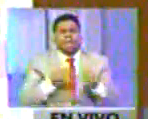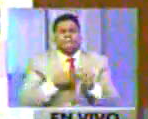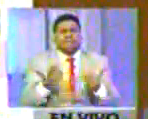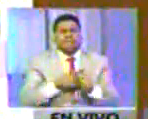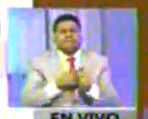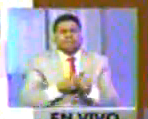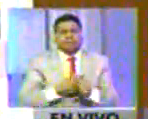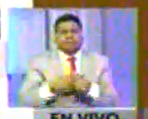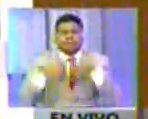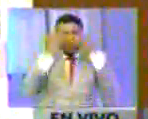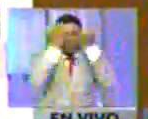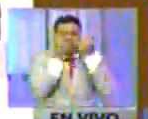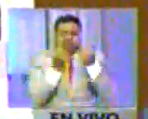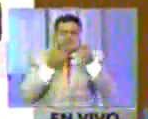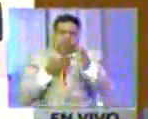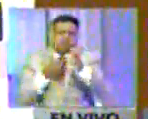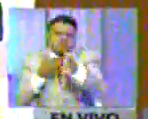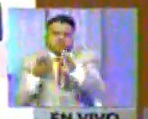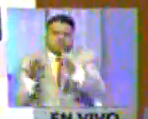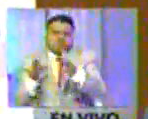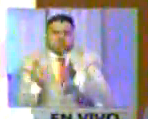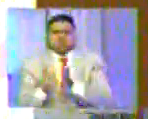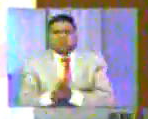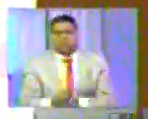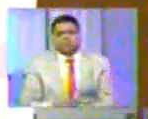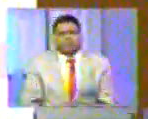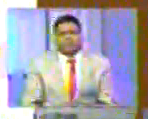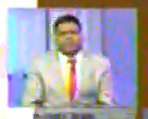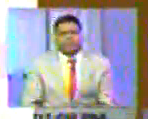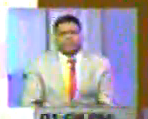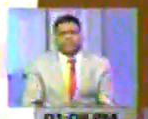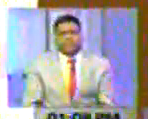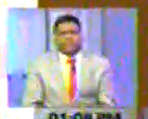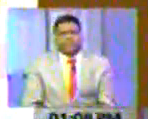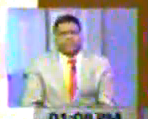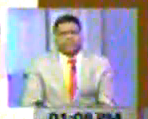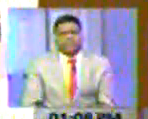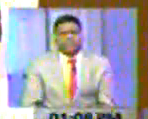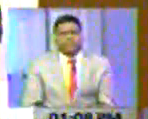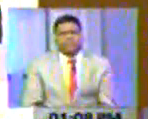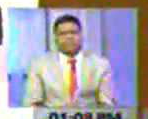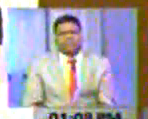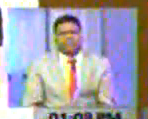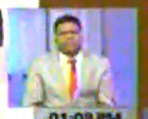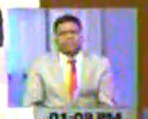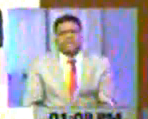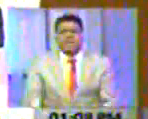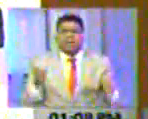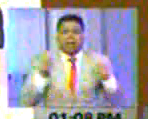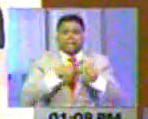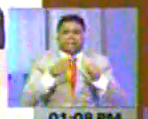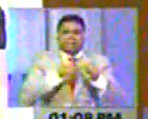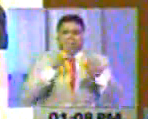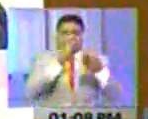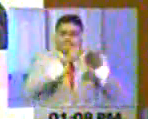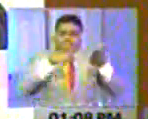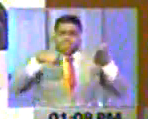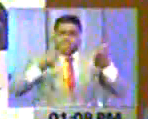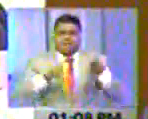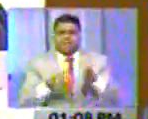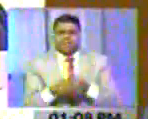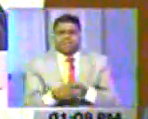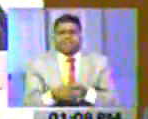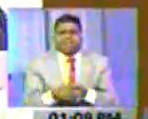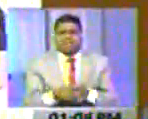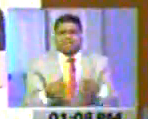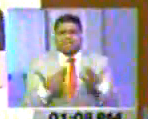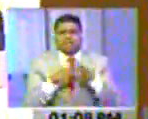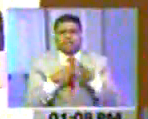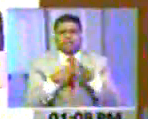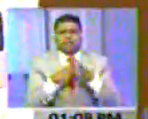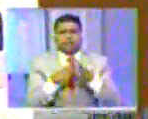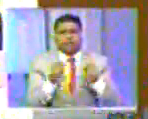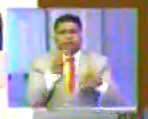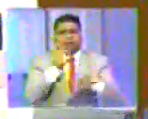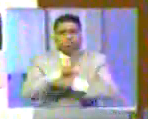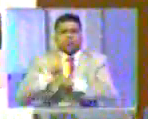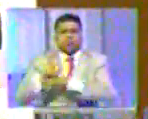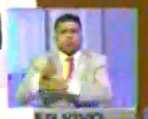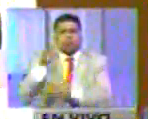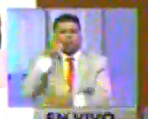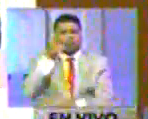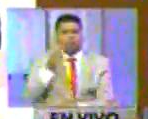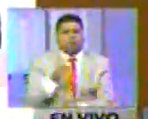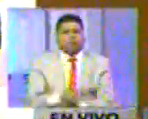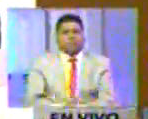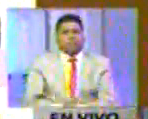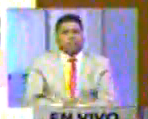bandas criminales paramilitarizadas. En la primera fase de las operaciones de liberación y protección del pueblo,